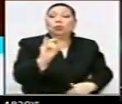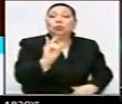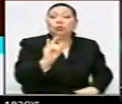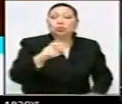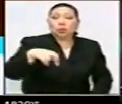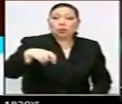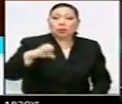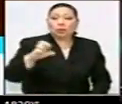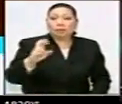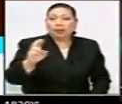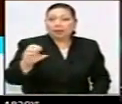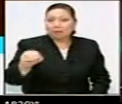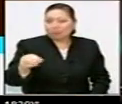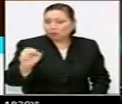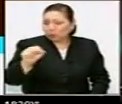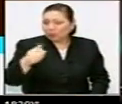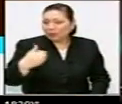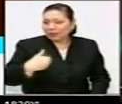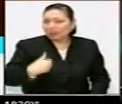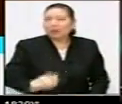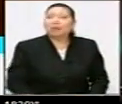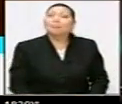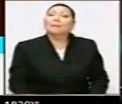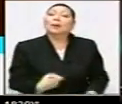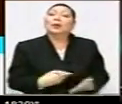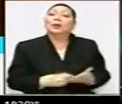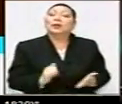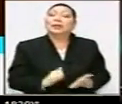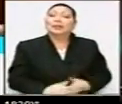parlamentaria de cualquier congresista, porque